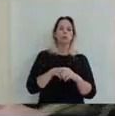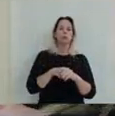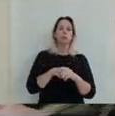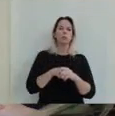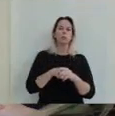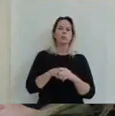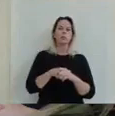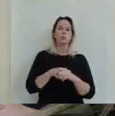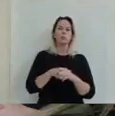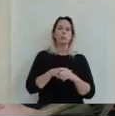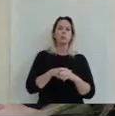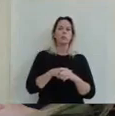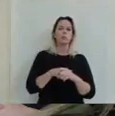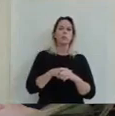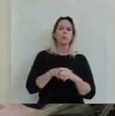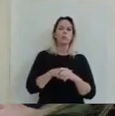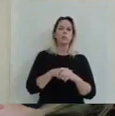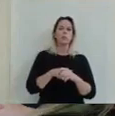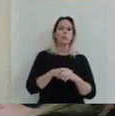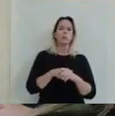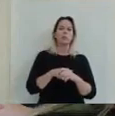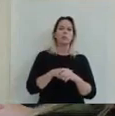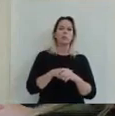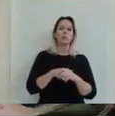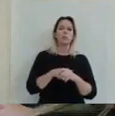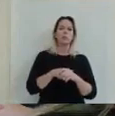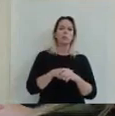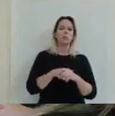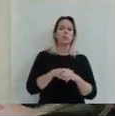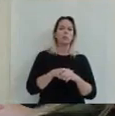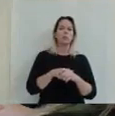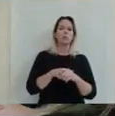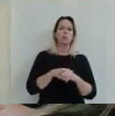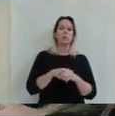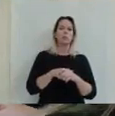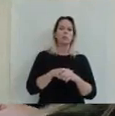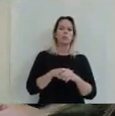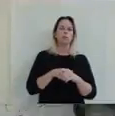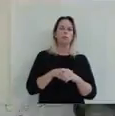para poder después nombrar al efecto al auditor.